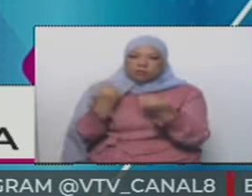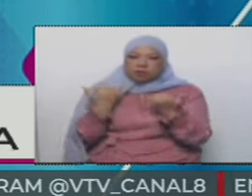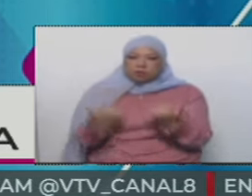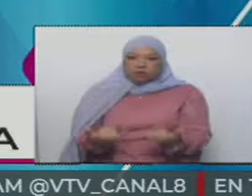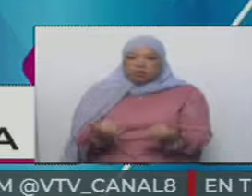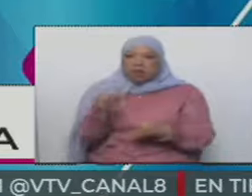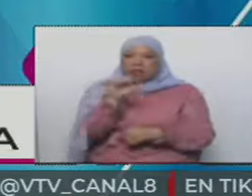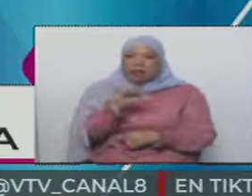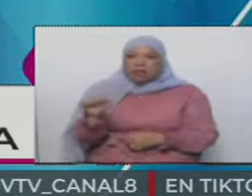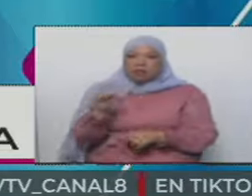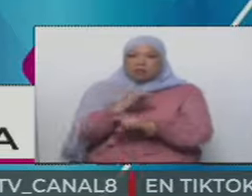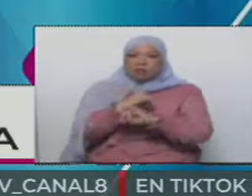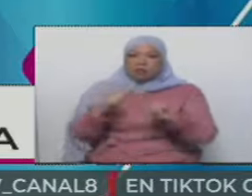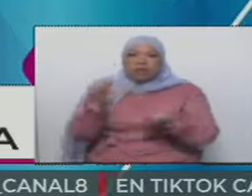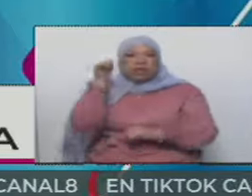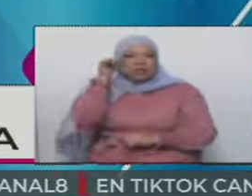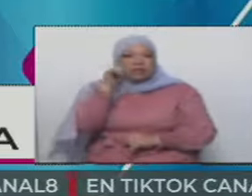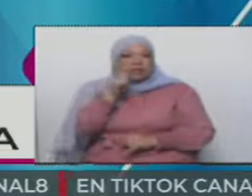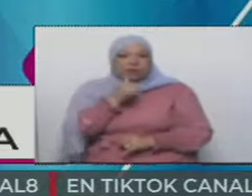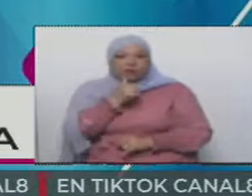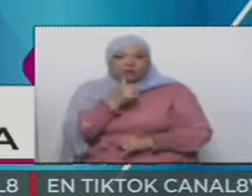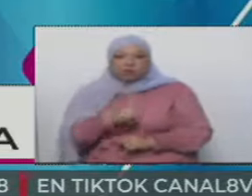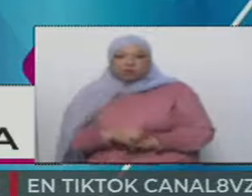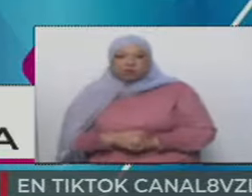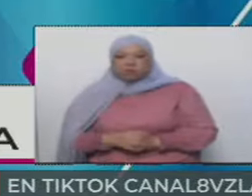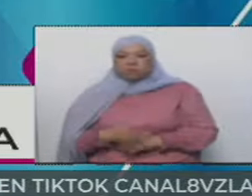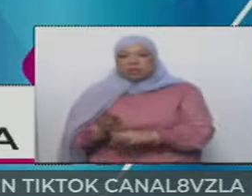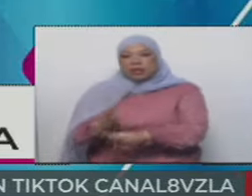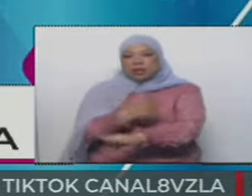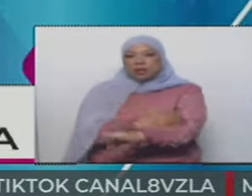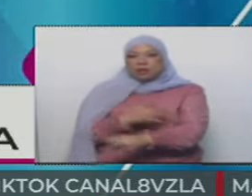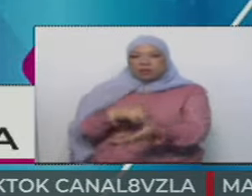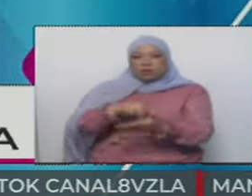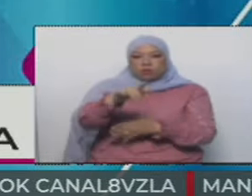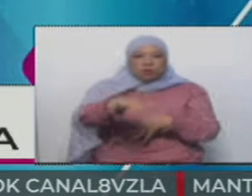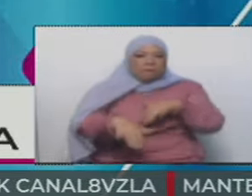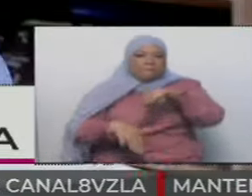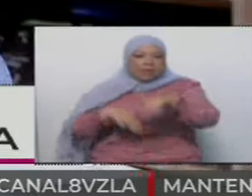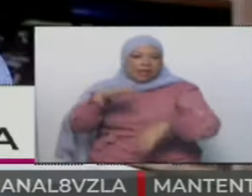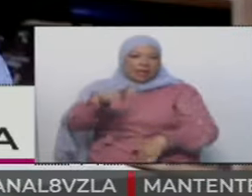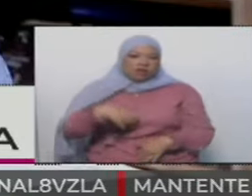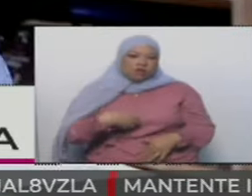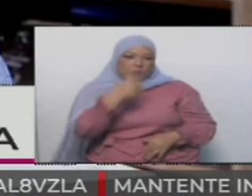la semana culminó el sábado, antes de irme para la playa con Silita.